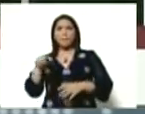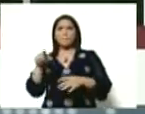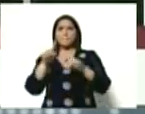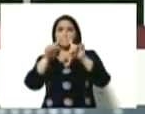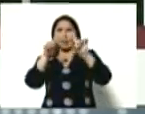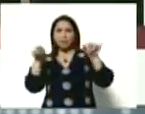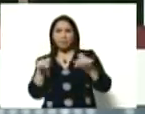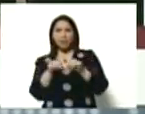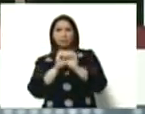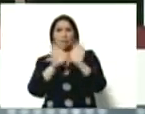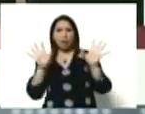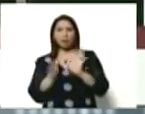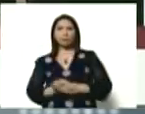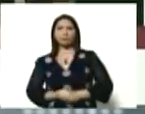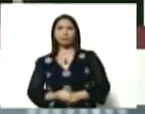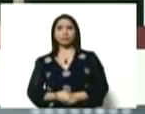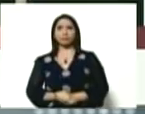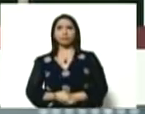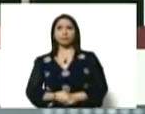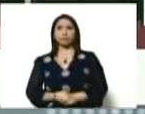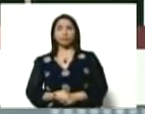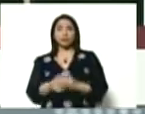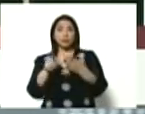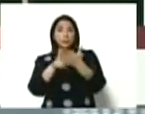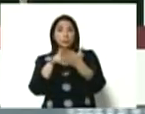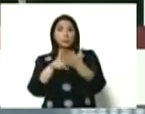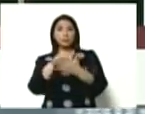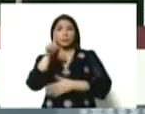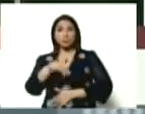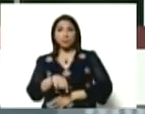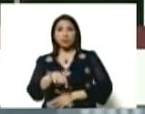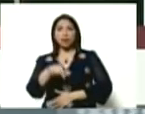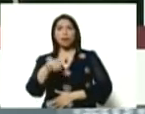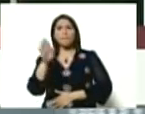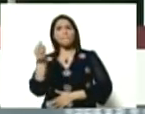muy clara, con el tacto y quizá lo